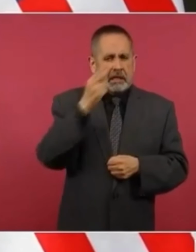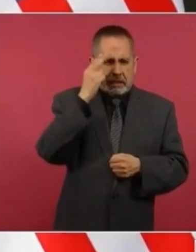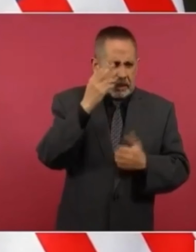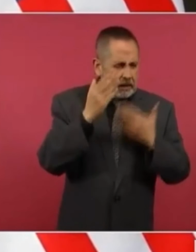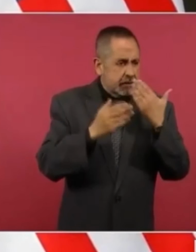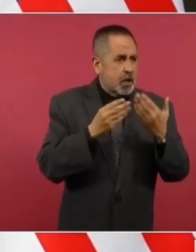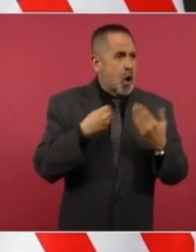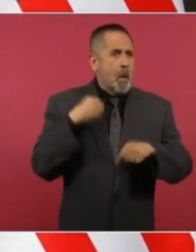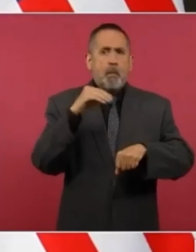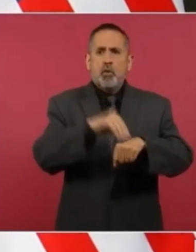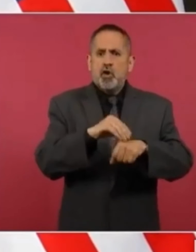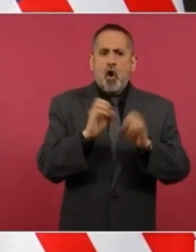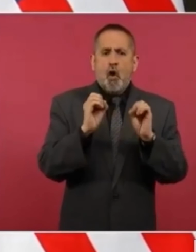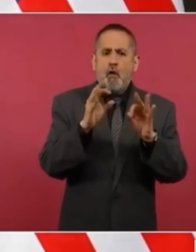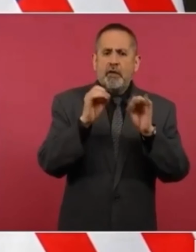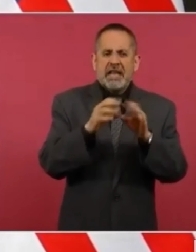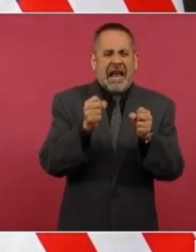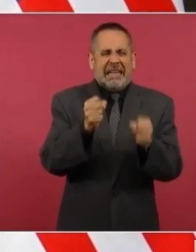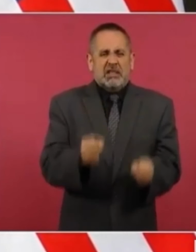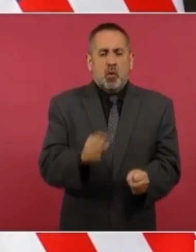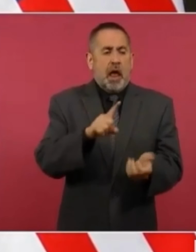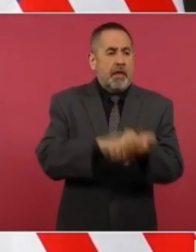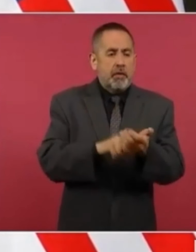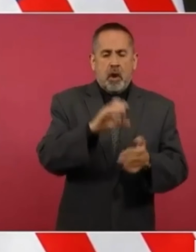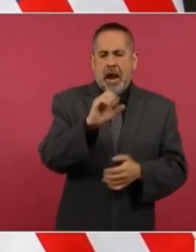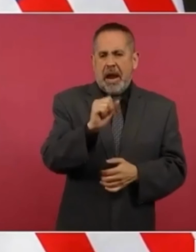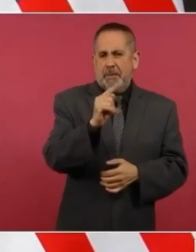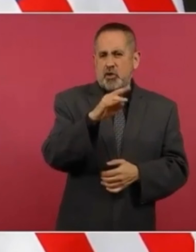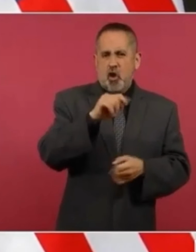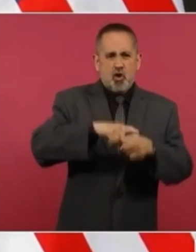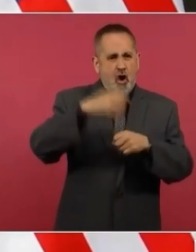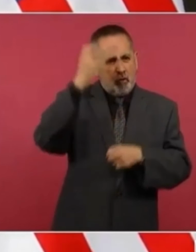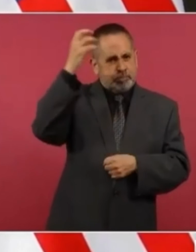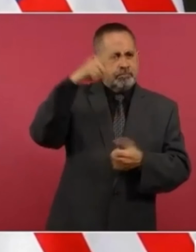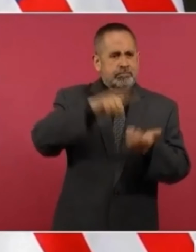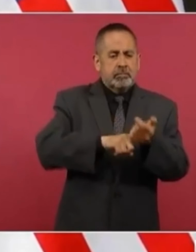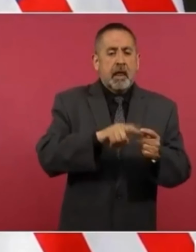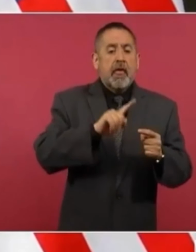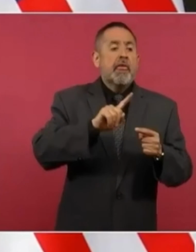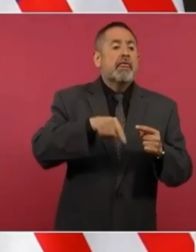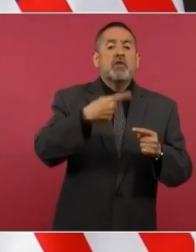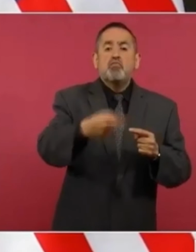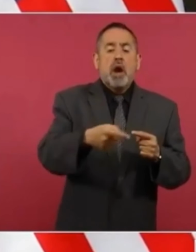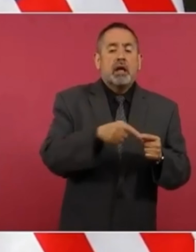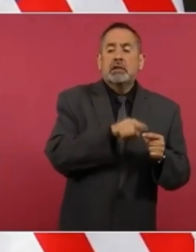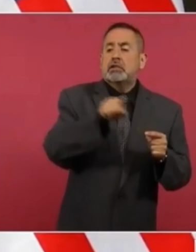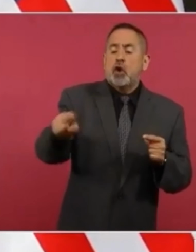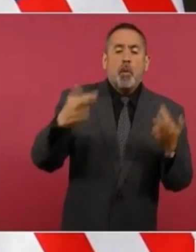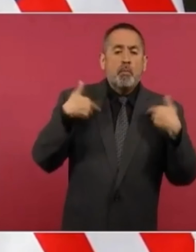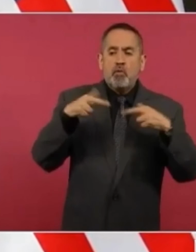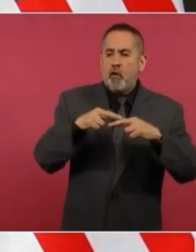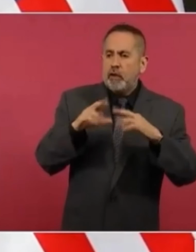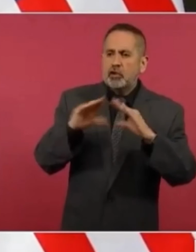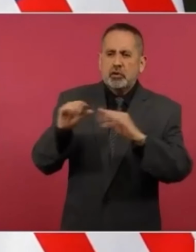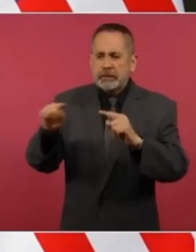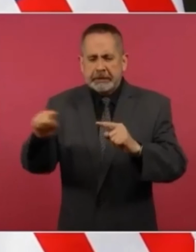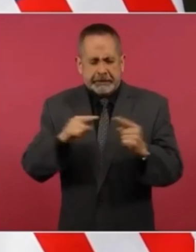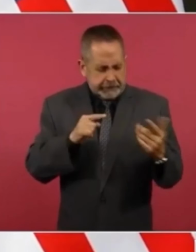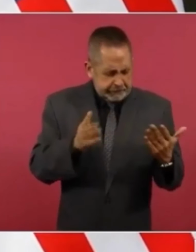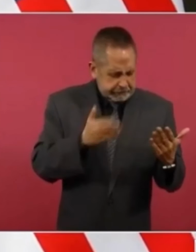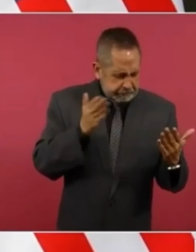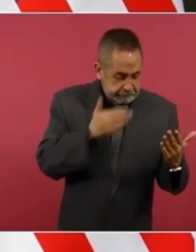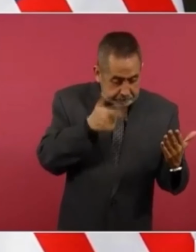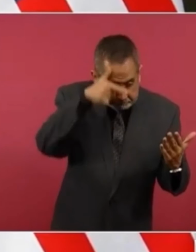una oficina segura en el Capitolio. 4 años después de ser vicepresidente, fui profesor en Penn y encontraron algunos documentos en una